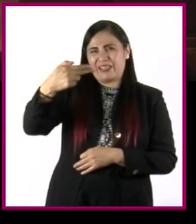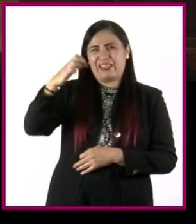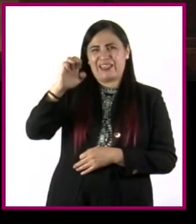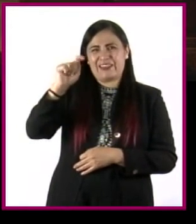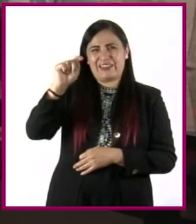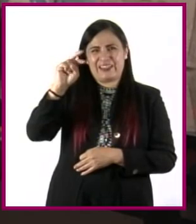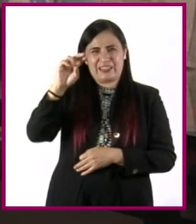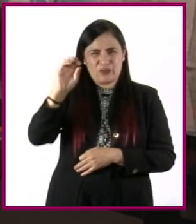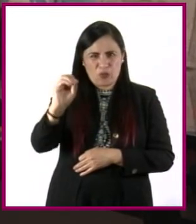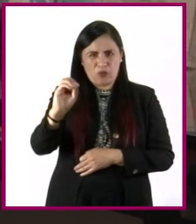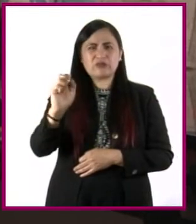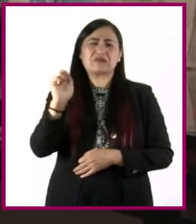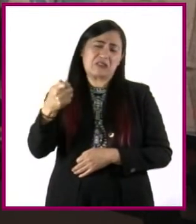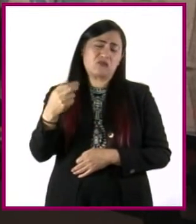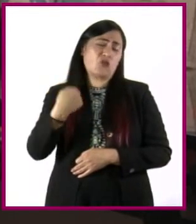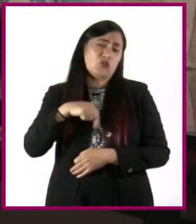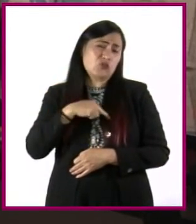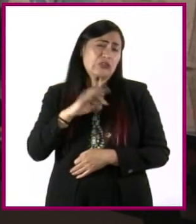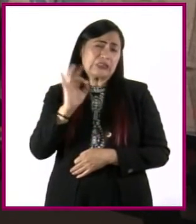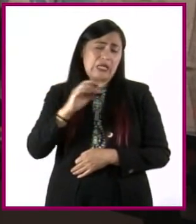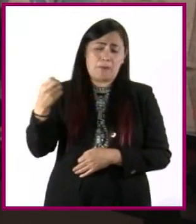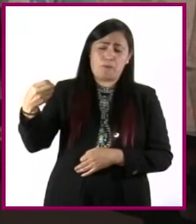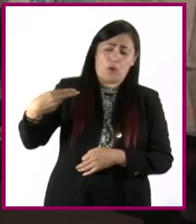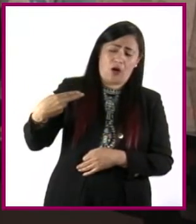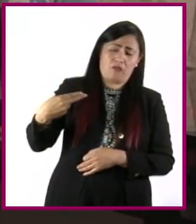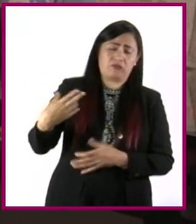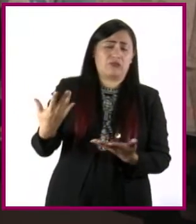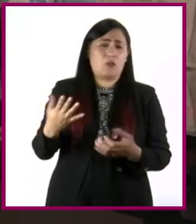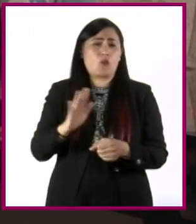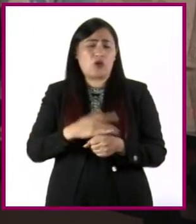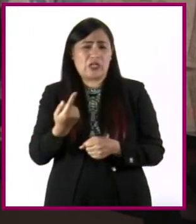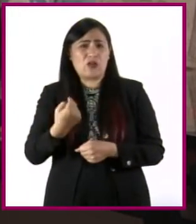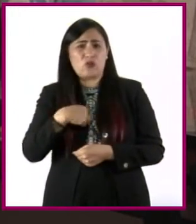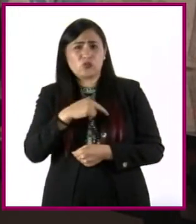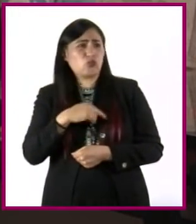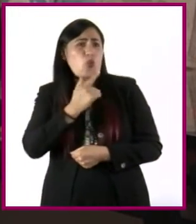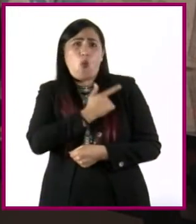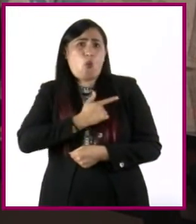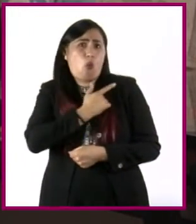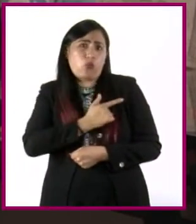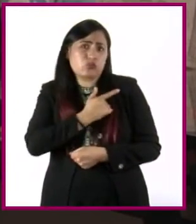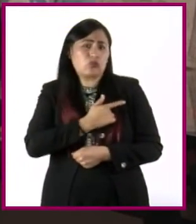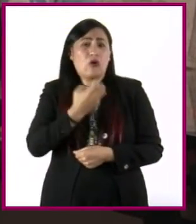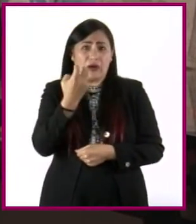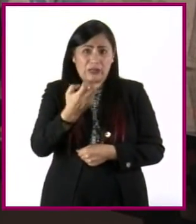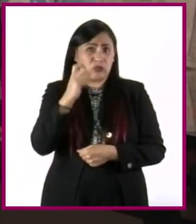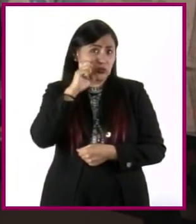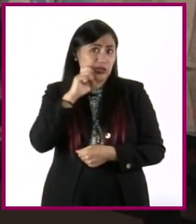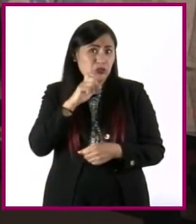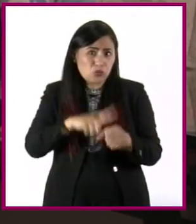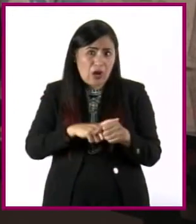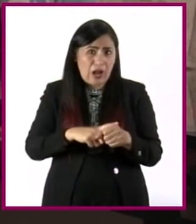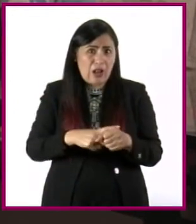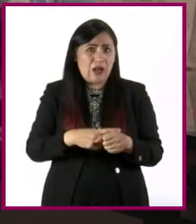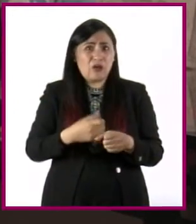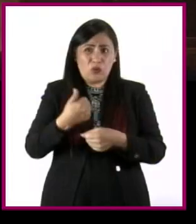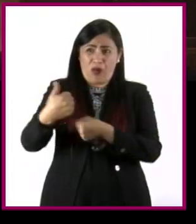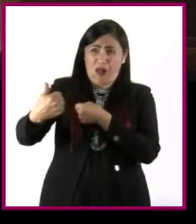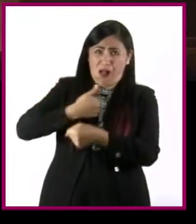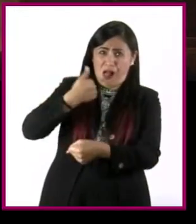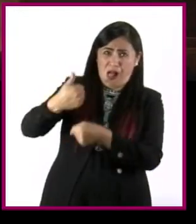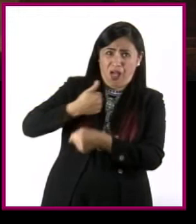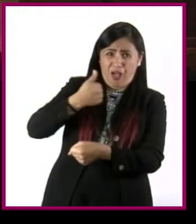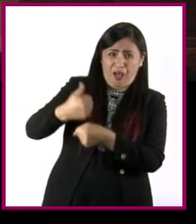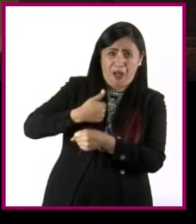nuestro privilegio. Nosotros no sufrimos por nada que tenga que ver con nuestra orientación sexual. De hecho, podemos gritarla a los 4